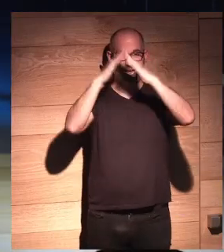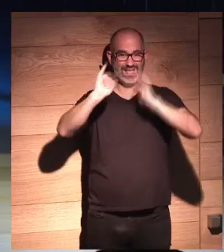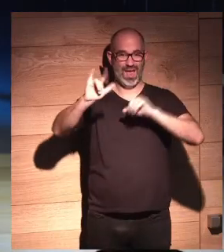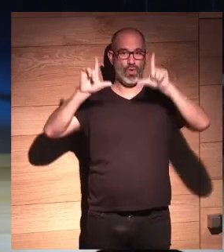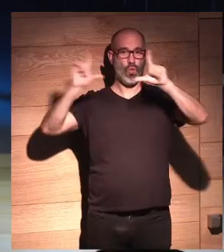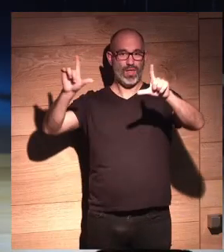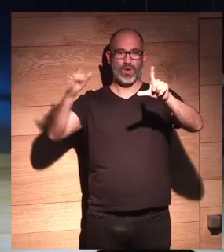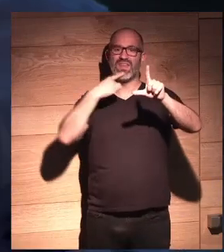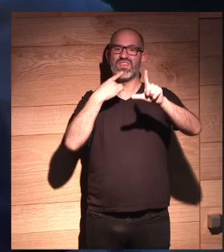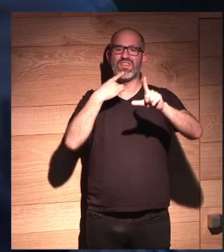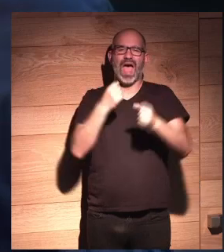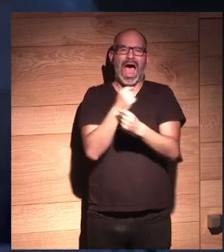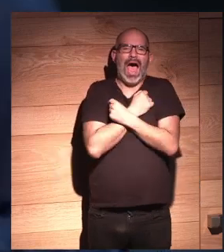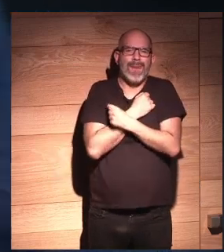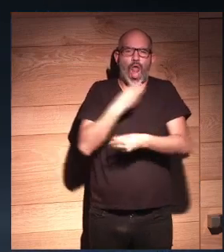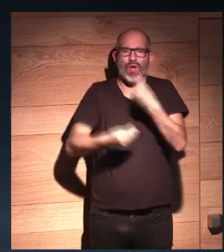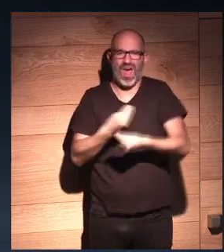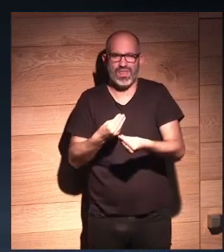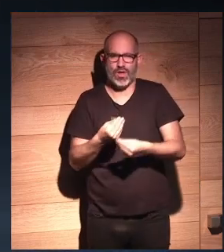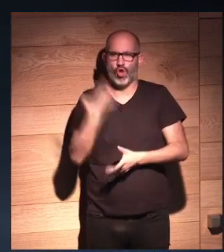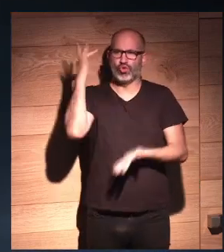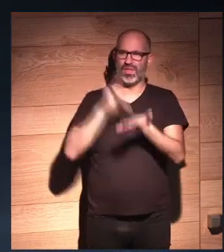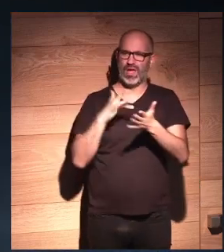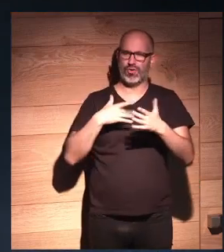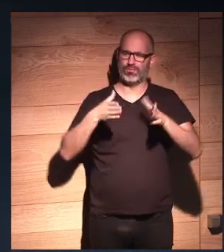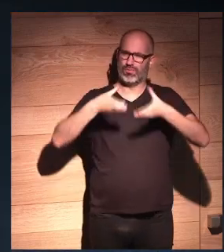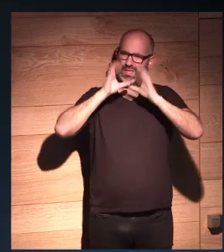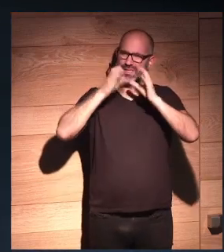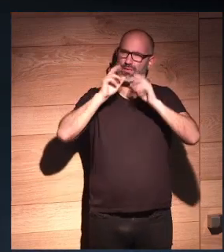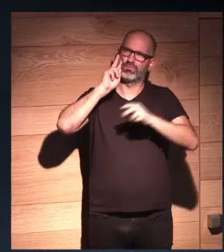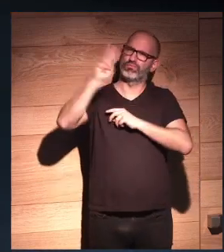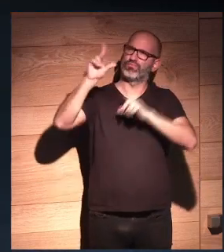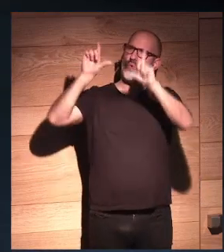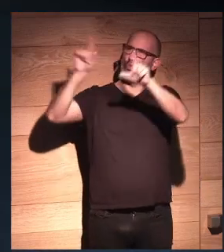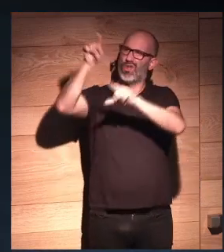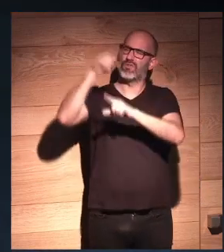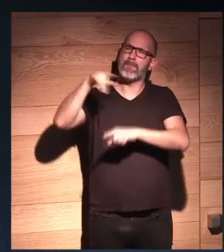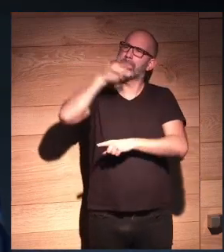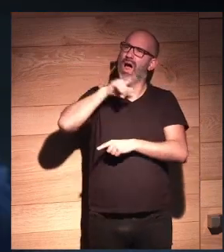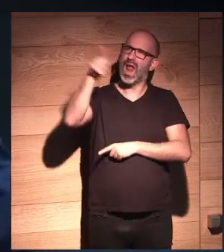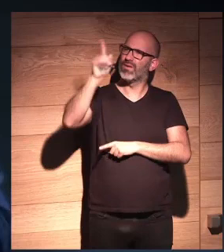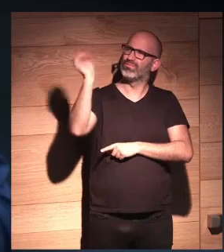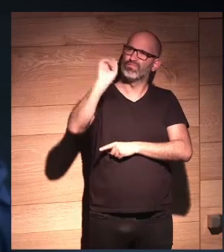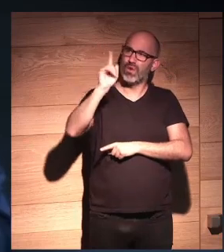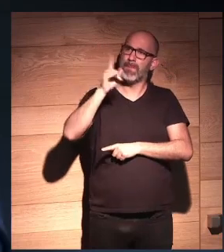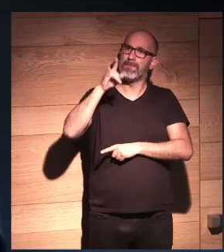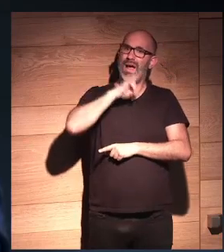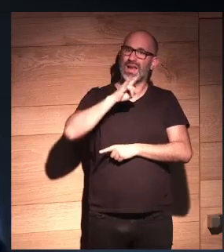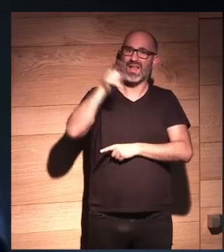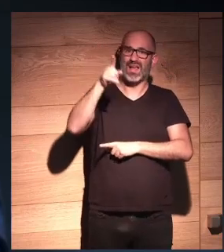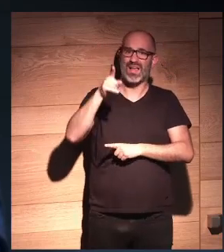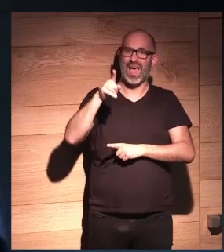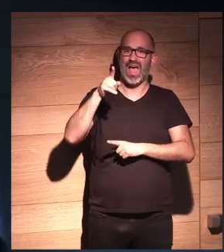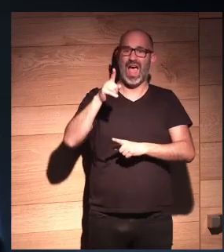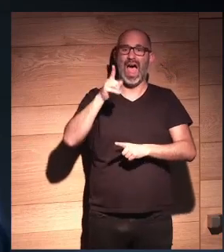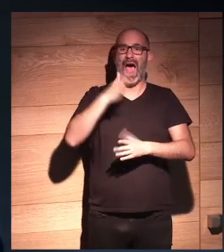cuadro de Ikea, ¿vale? Y estaba yo desayunando y mirándolo así, digo, este cuadro está mal. O sea, no es ama lo que haces, es que tienes que hacer lo